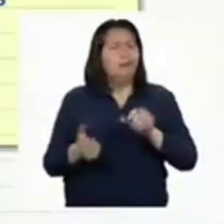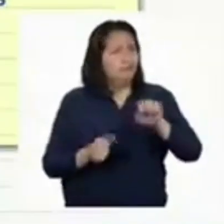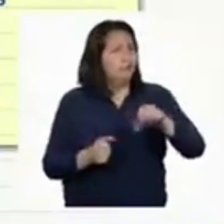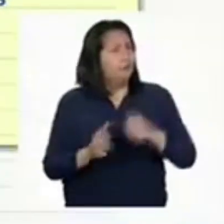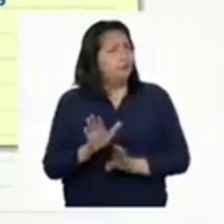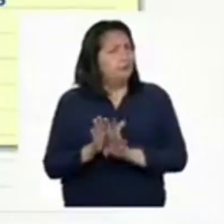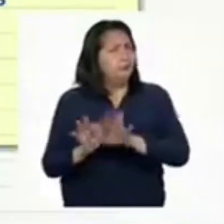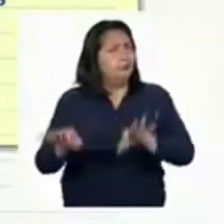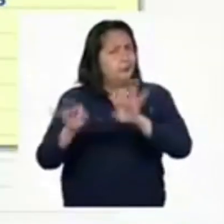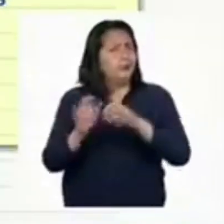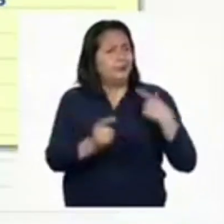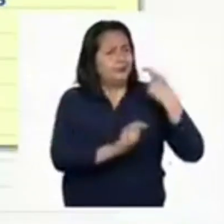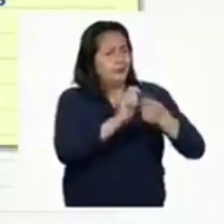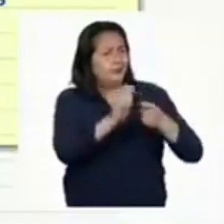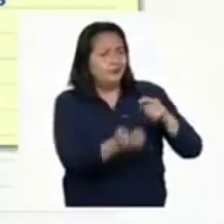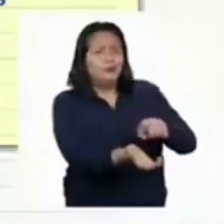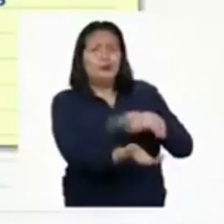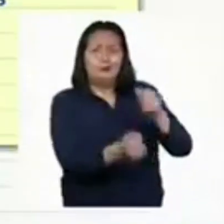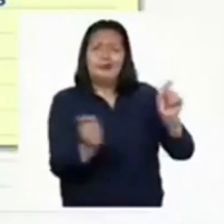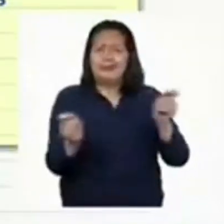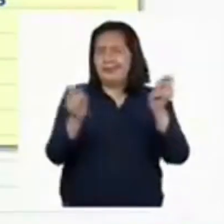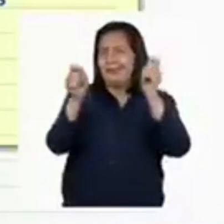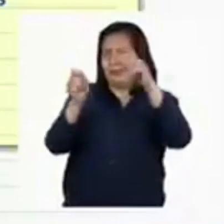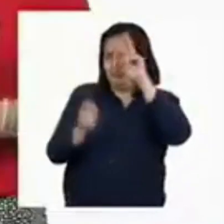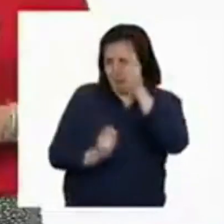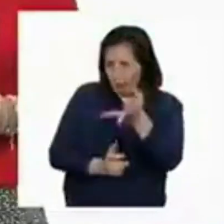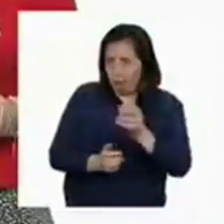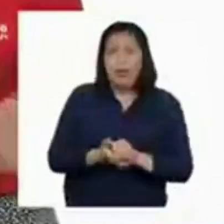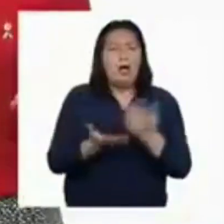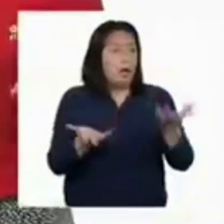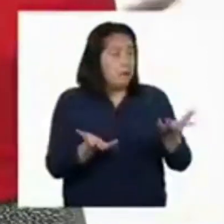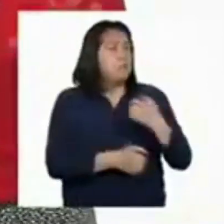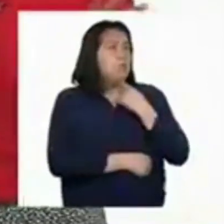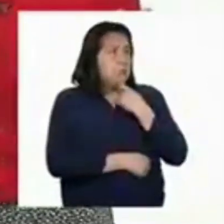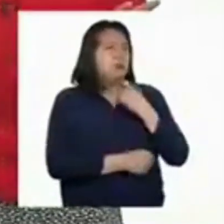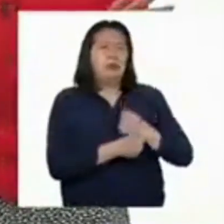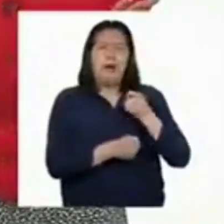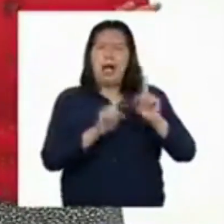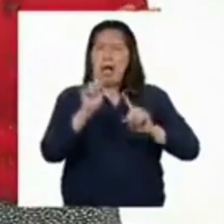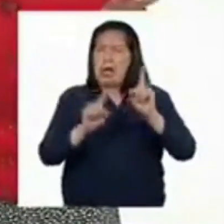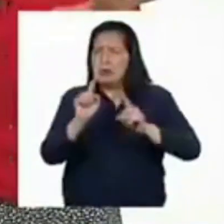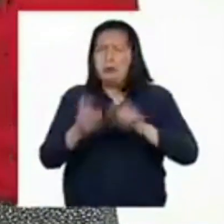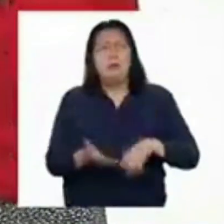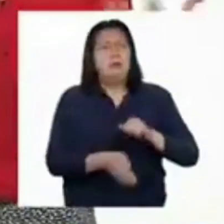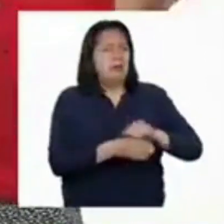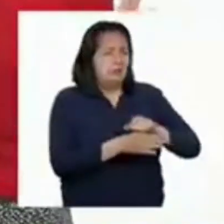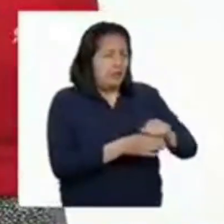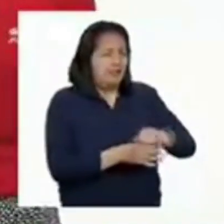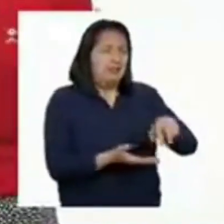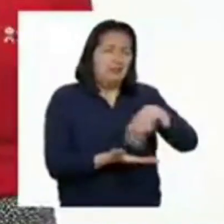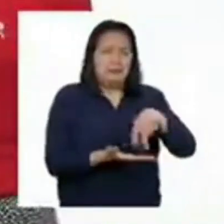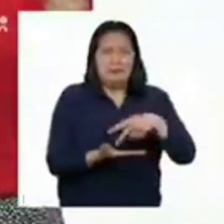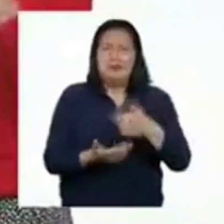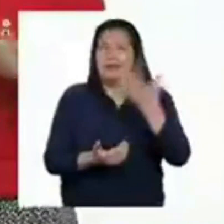en el desarrollo de nuestras tradiciones y costumbres para celebrar las fiestas patrias. Para ello, trabajamos algunas rutinas de danzas tradicionales que